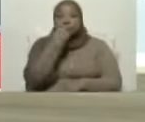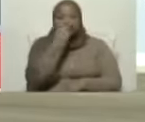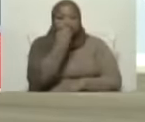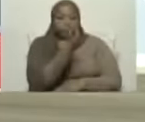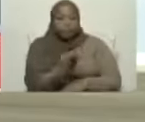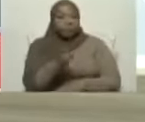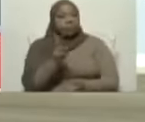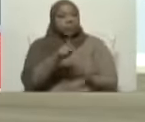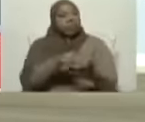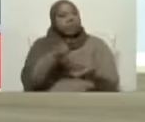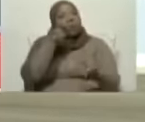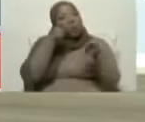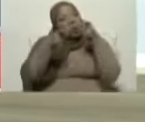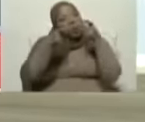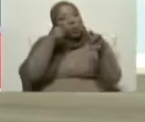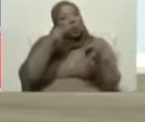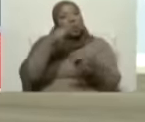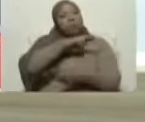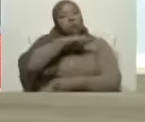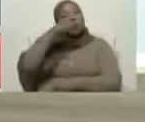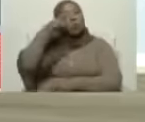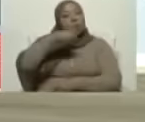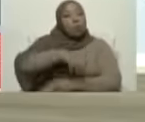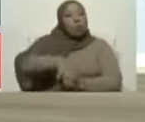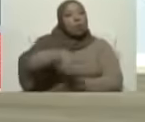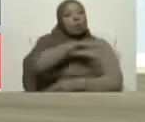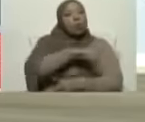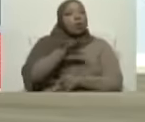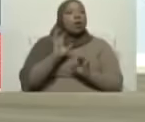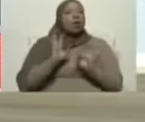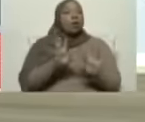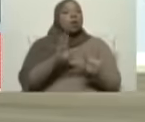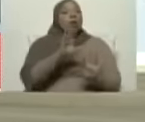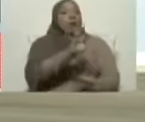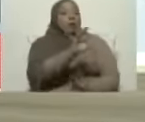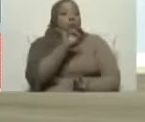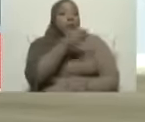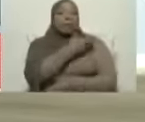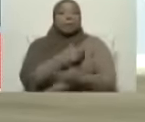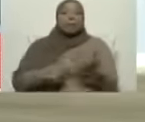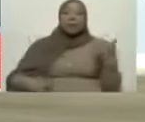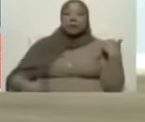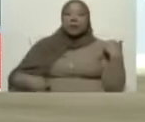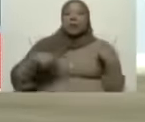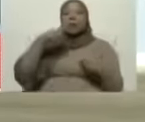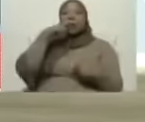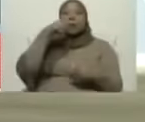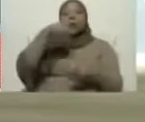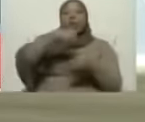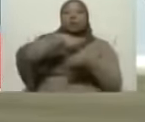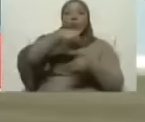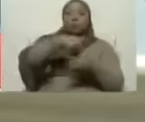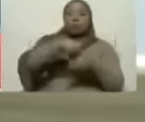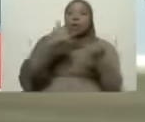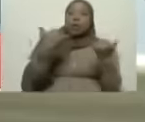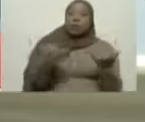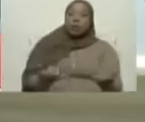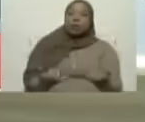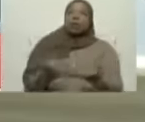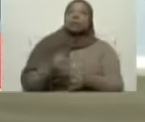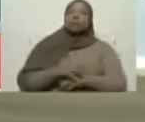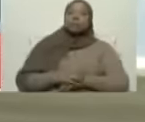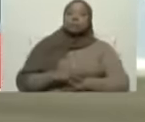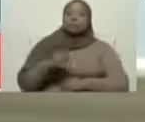en donde el noble pueblo de Venezuela elegirá al presidente constitucional de la